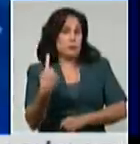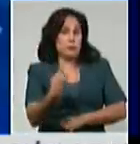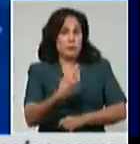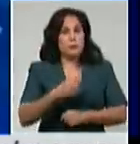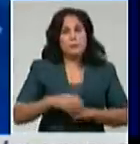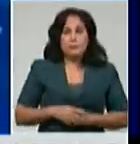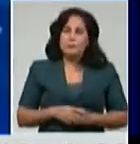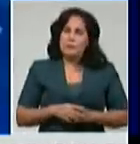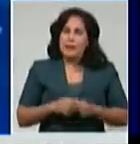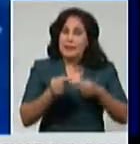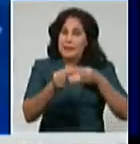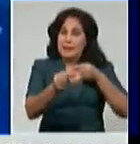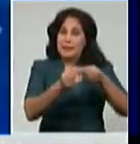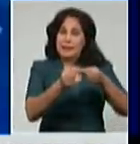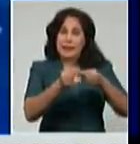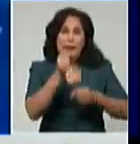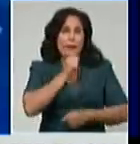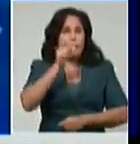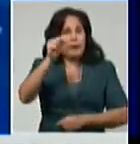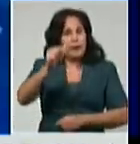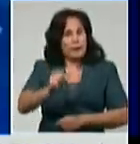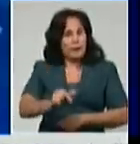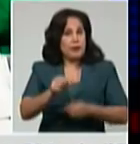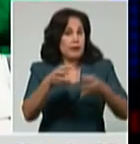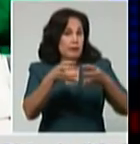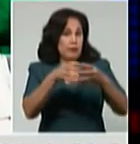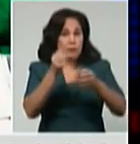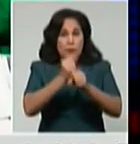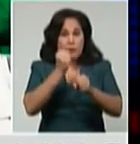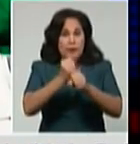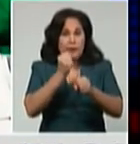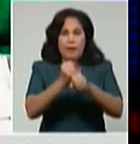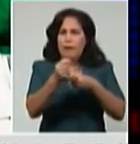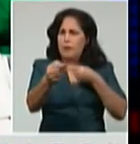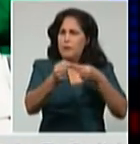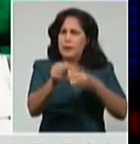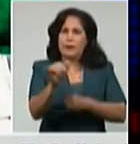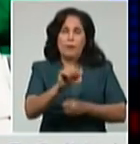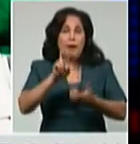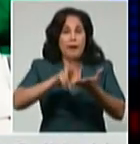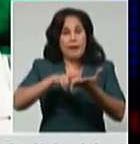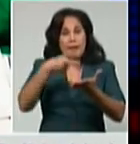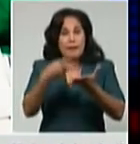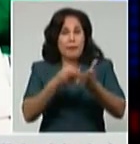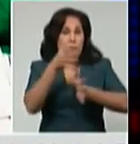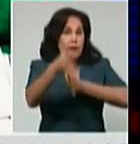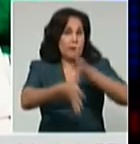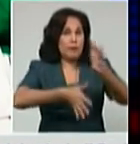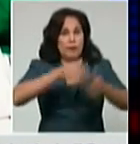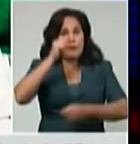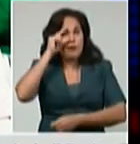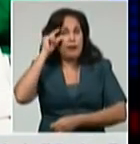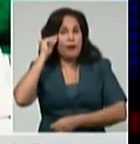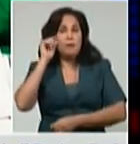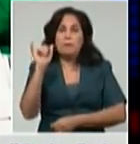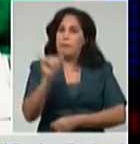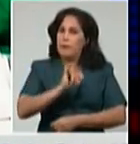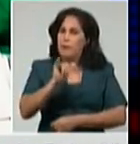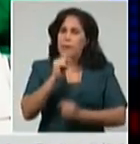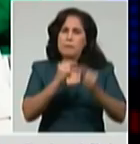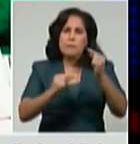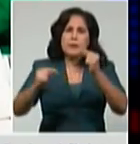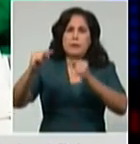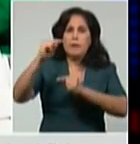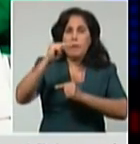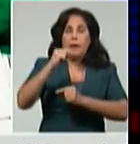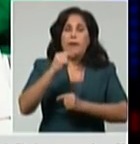cerca de Gisela, del resto del equipo que transmite, la intérprete de lenguas de señas, y sobre todo con la